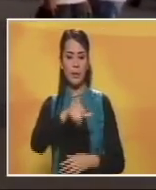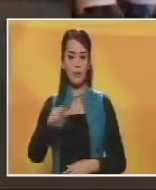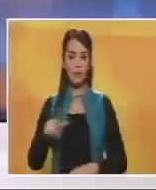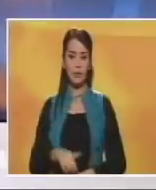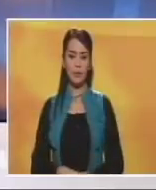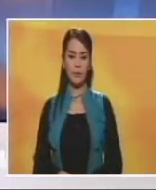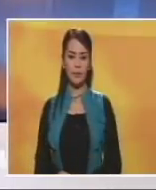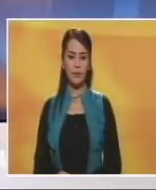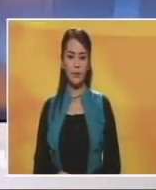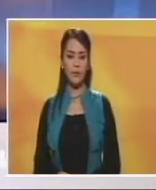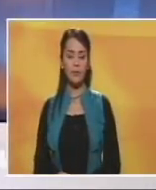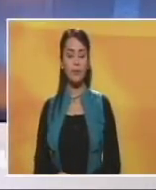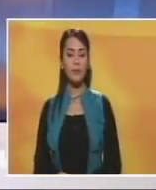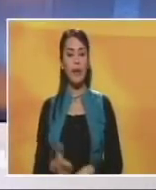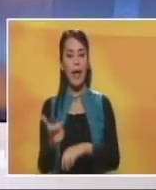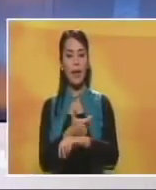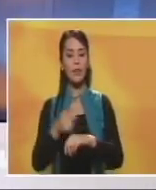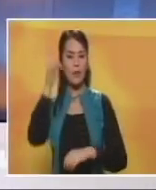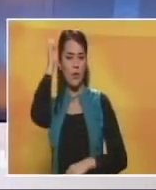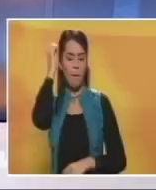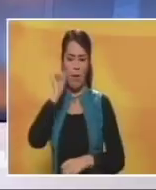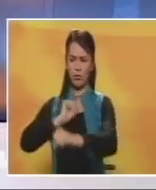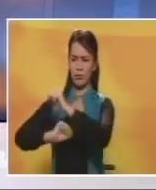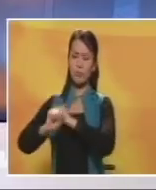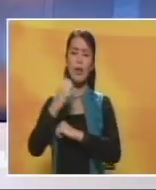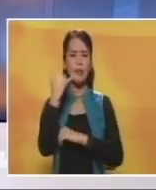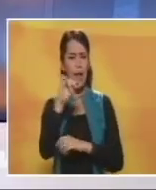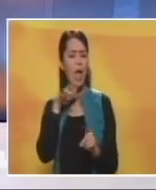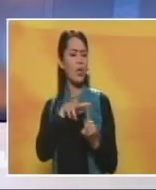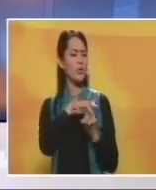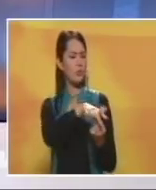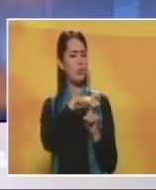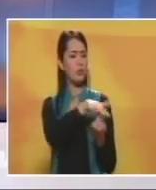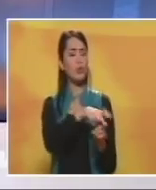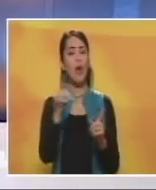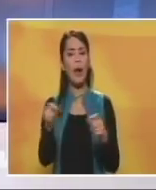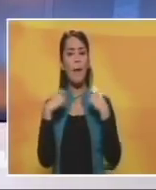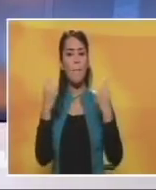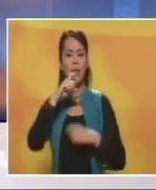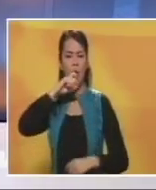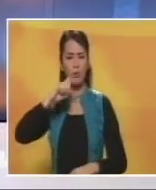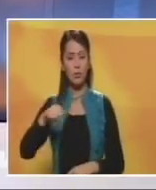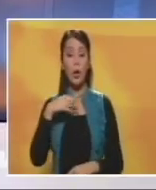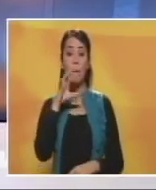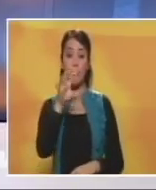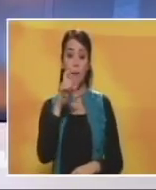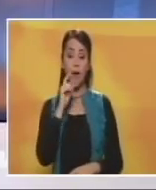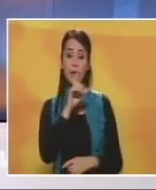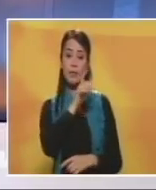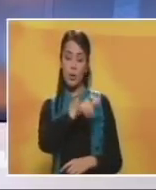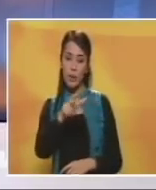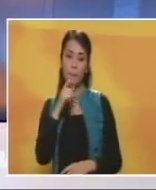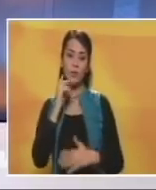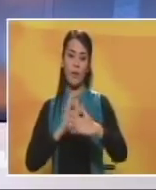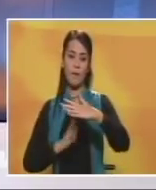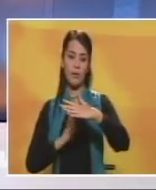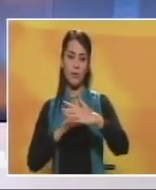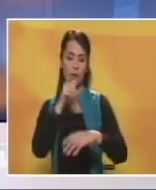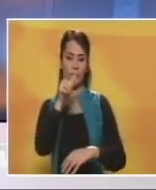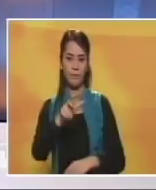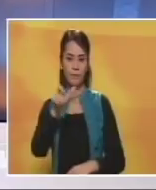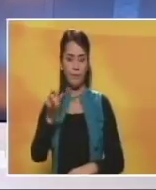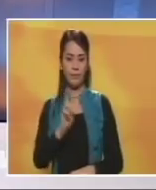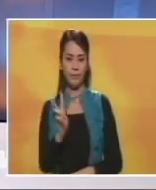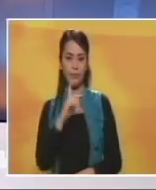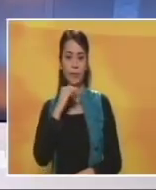personas. El gobierno de Perú rechazó que exista xenofobia o una campaña de odio en su país contra los migrantes venezolanos, tal como lo